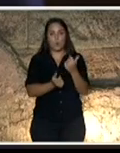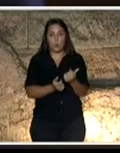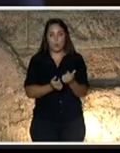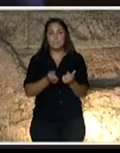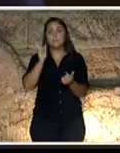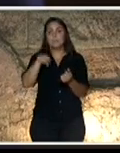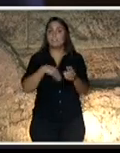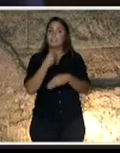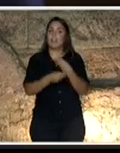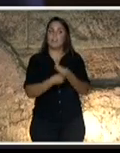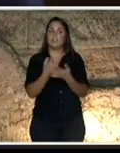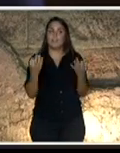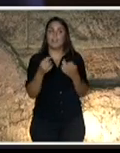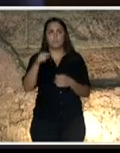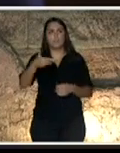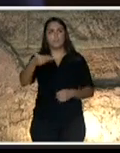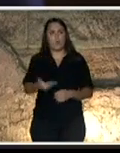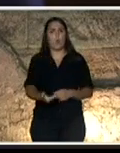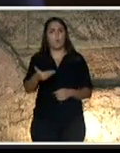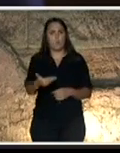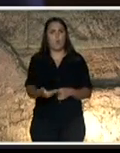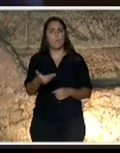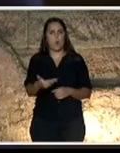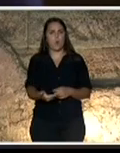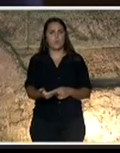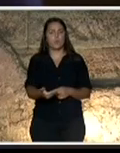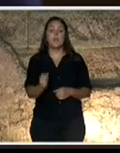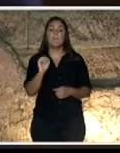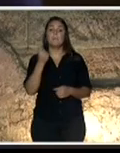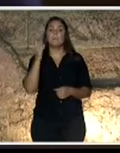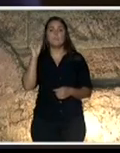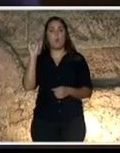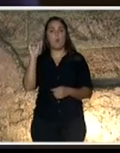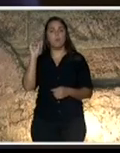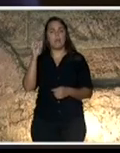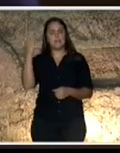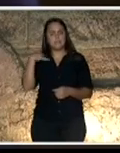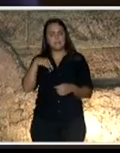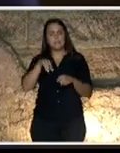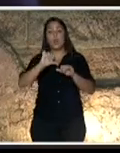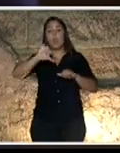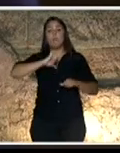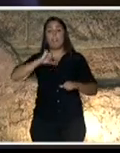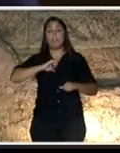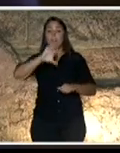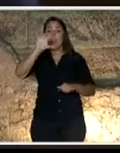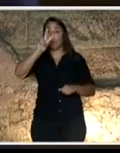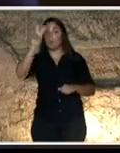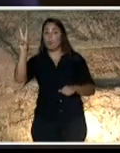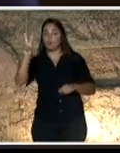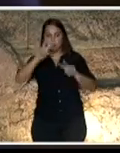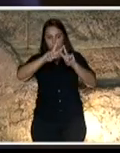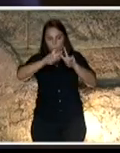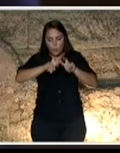se atribuye, y esto es muy importante, la primera intervención quirúrgica realizada en Estados Unidos